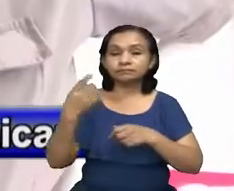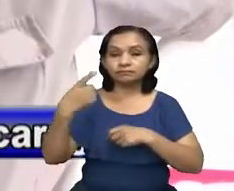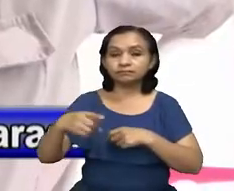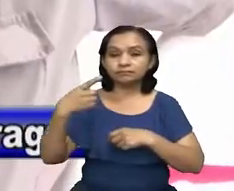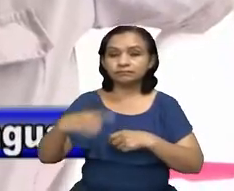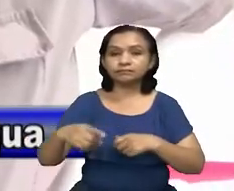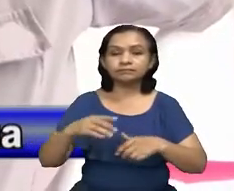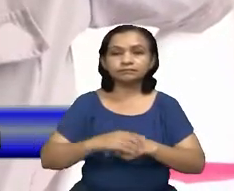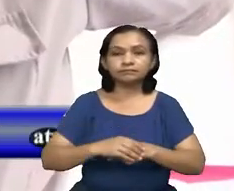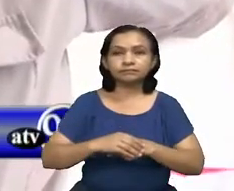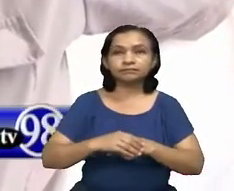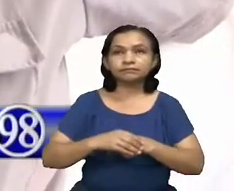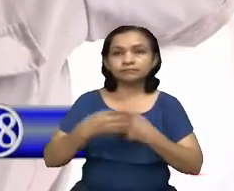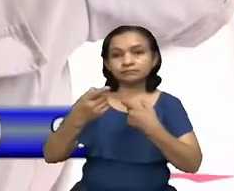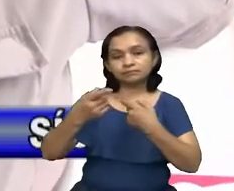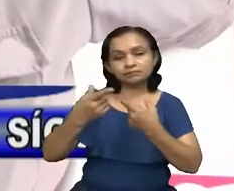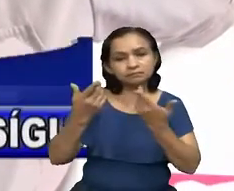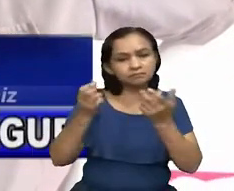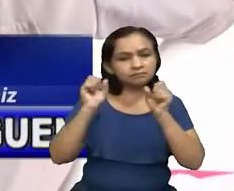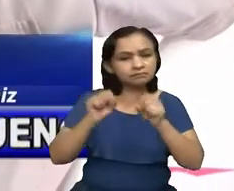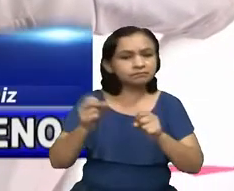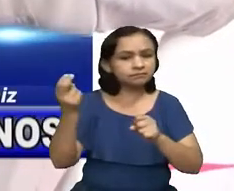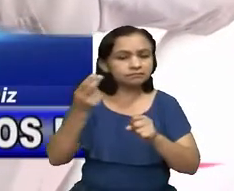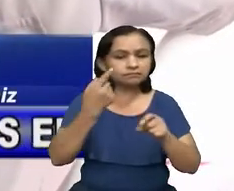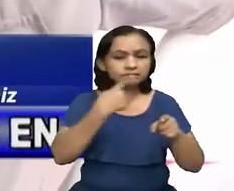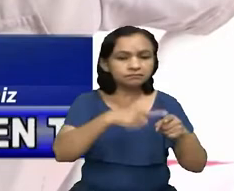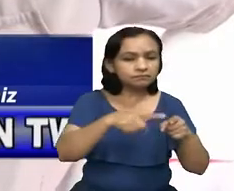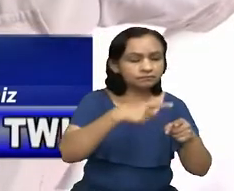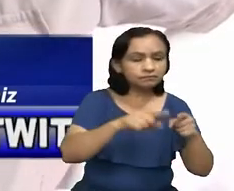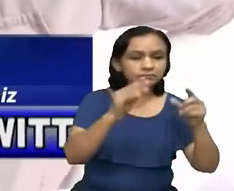nuestros derechos. Uno el aguinaldo lo ocupa para pagar, para hacer